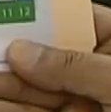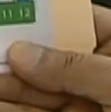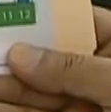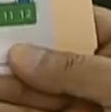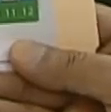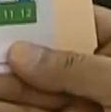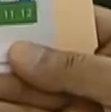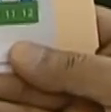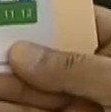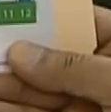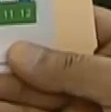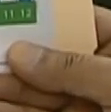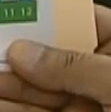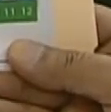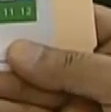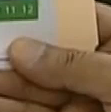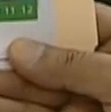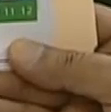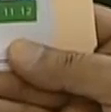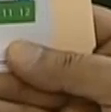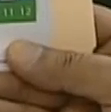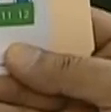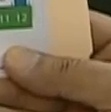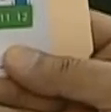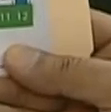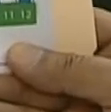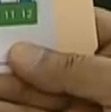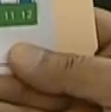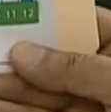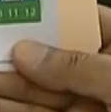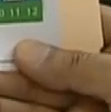la curva, que está aplanada en Venezuela, muy aplanada.